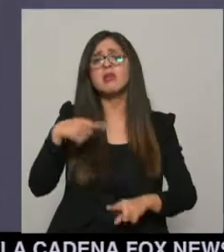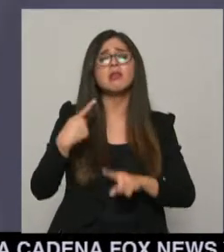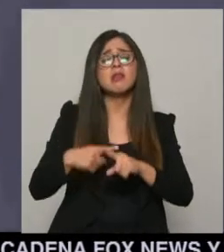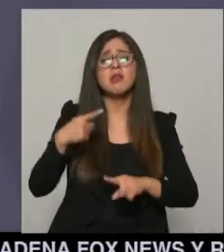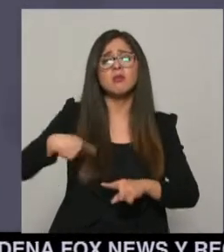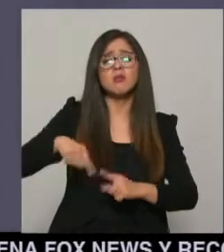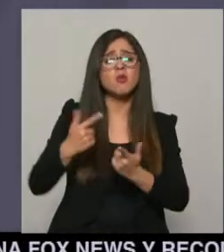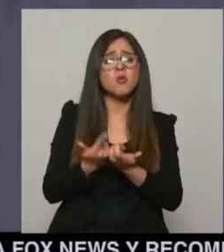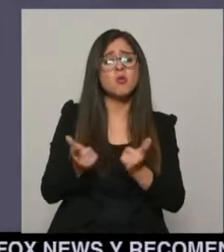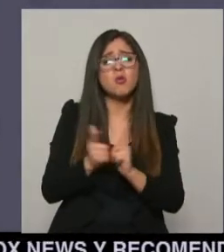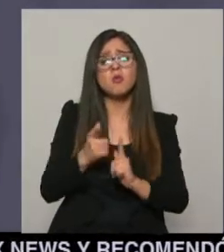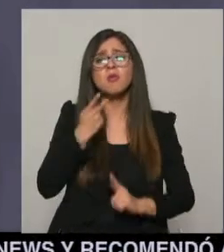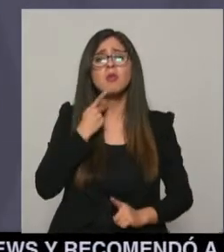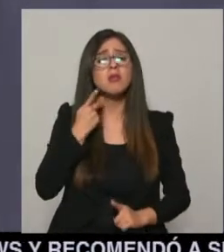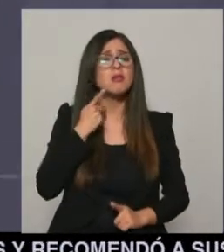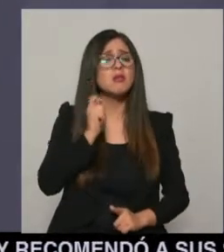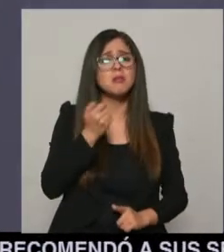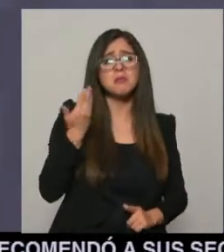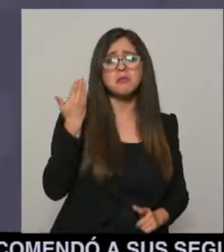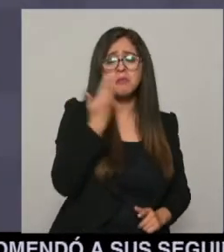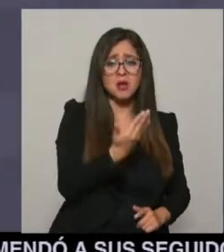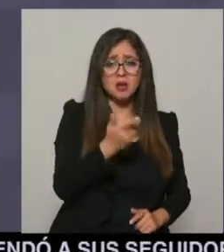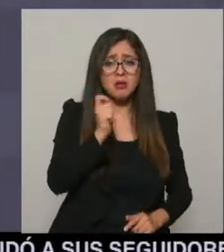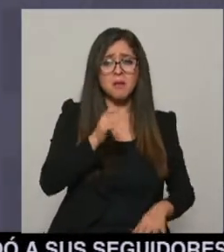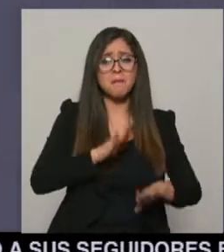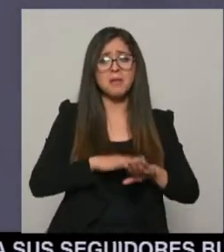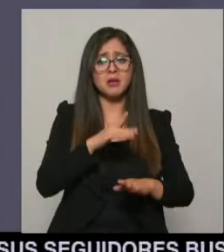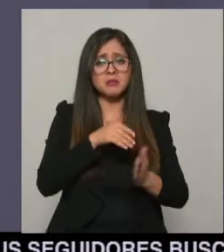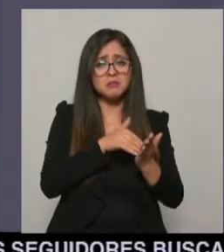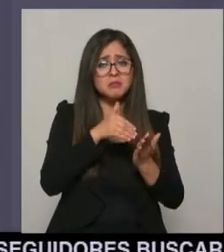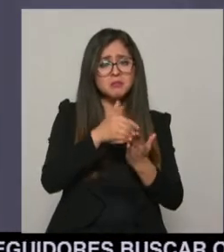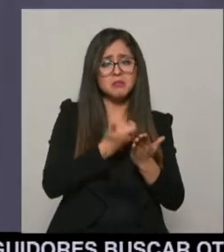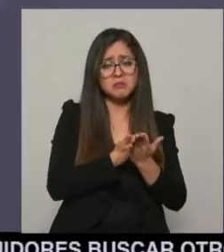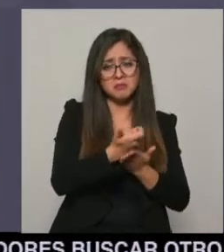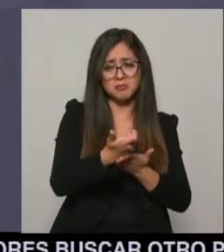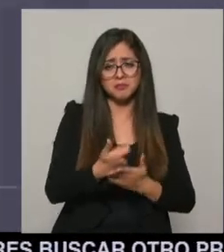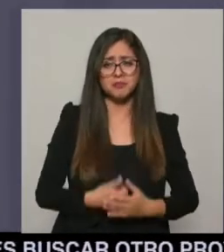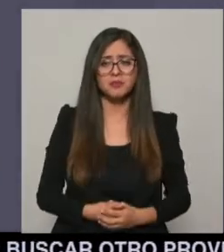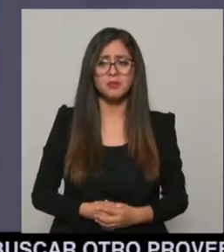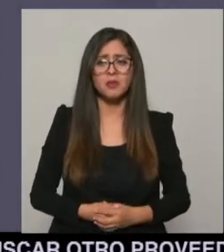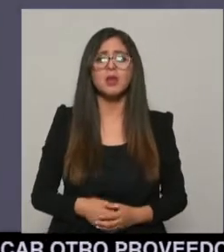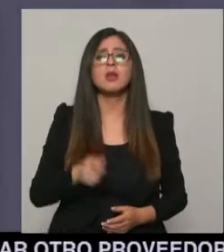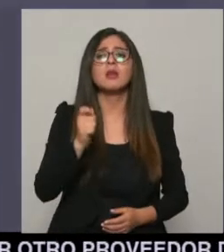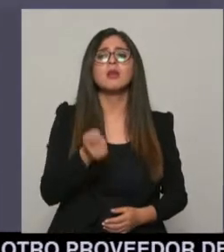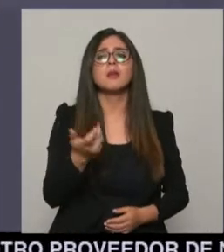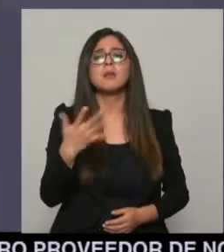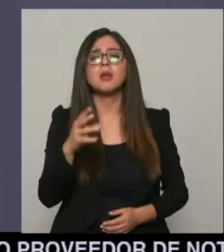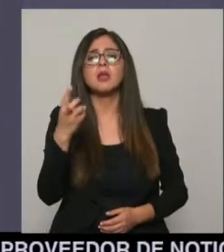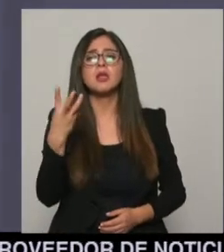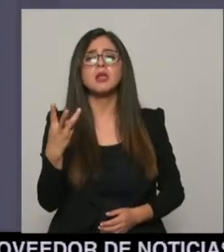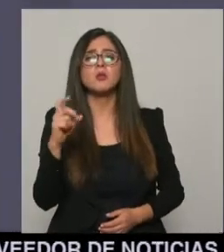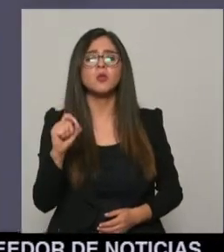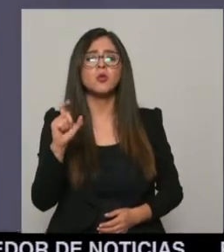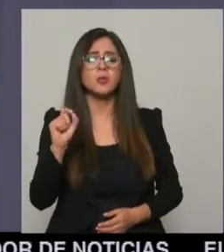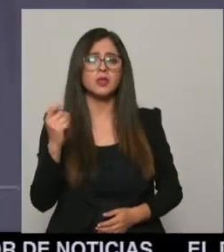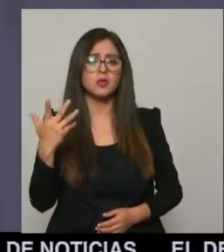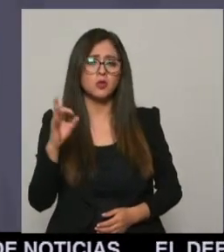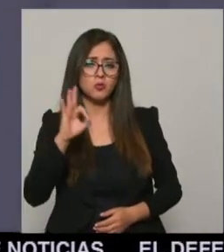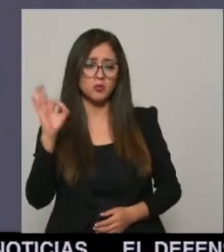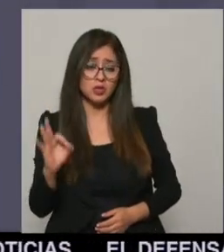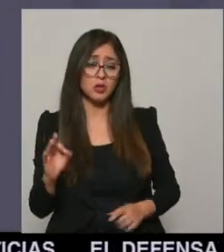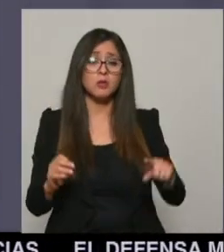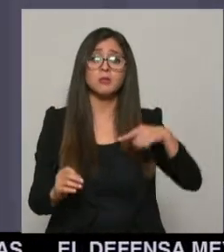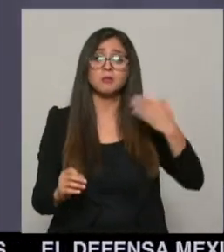oposición que lo pidió y lo exigió. Más de 1,000 millones de pesos. Y que fue propuesta también por Morena, fue del 3%, pues no, 3.25%. En su dictamen original de la comisión que